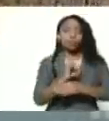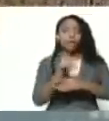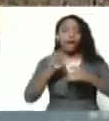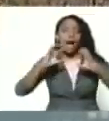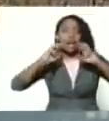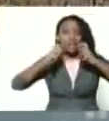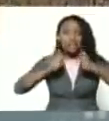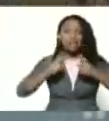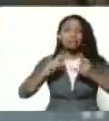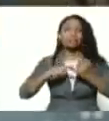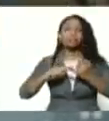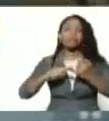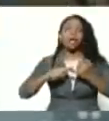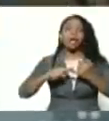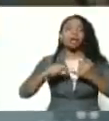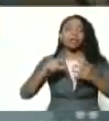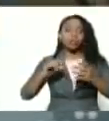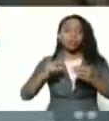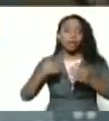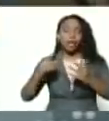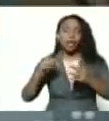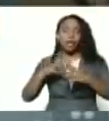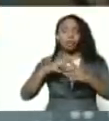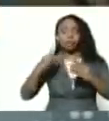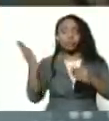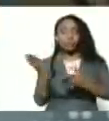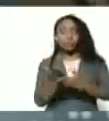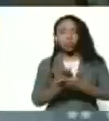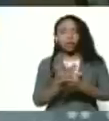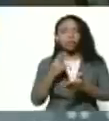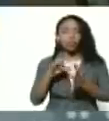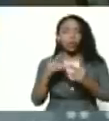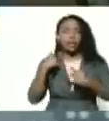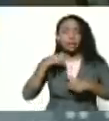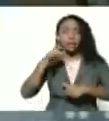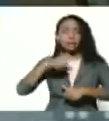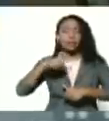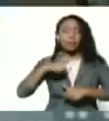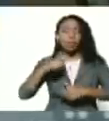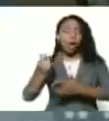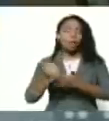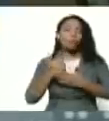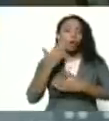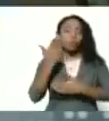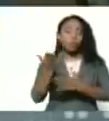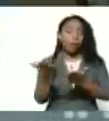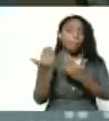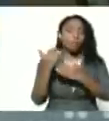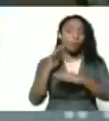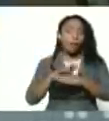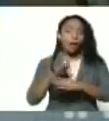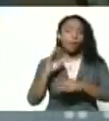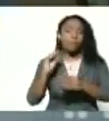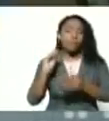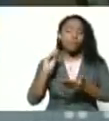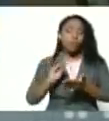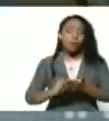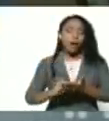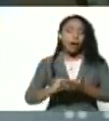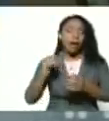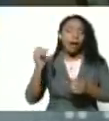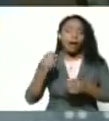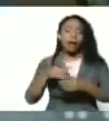yuca, ¿verdad? Y también tenemos un pozo aquí que necesitamos la ayuda suya para ponerlo operativo, ya